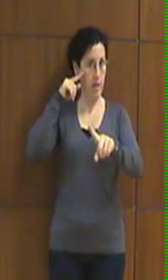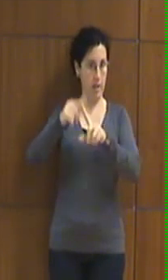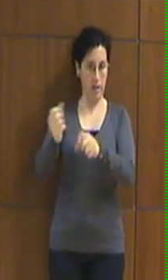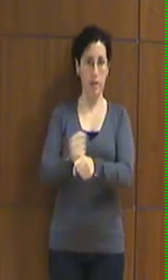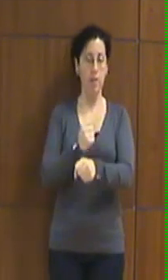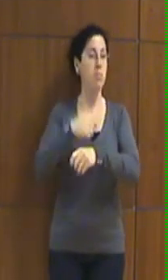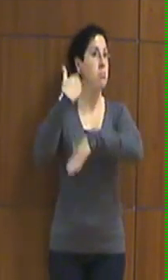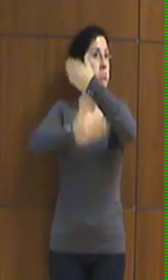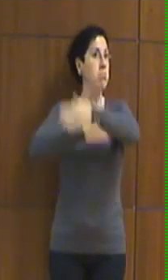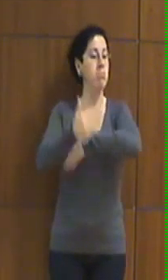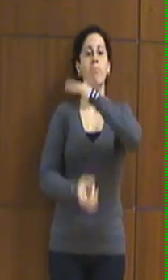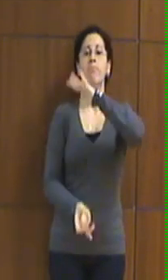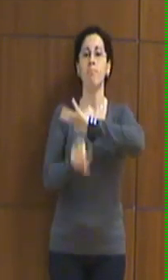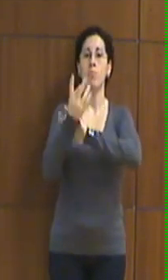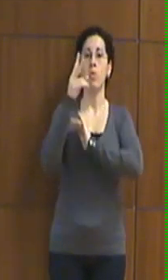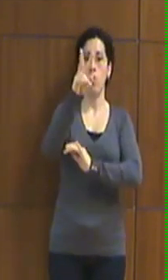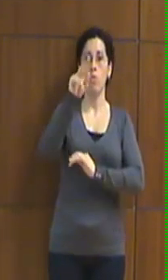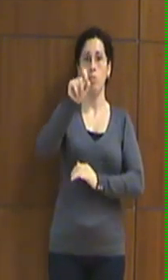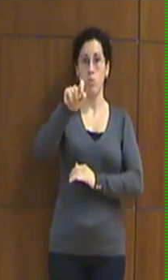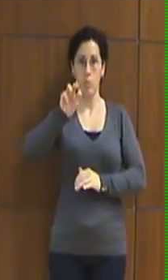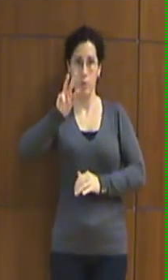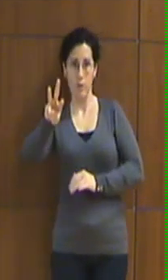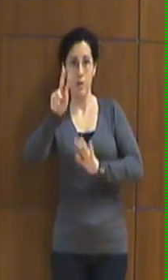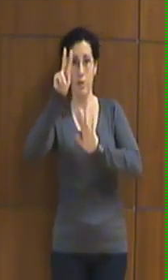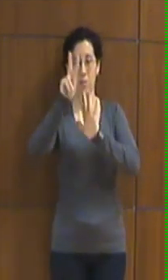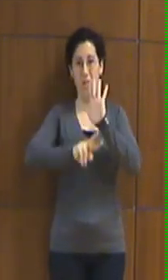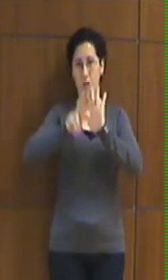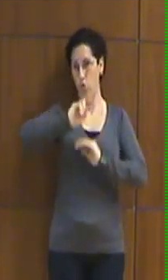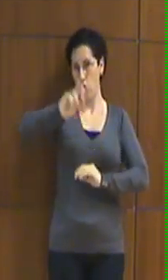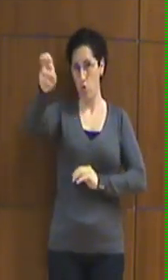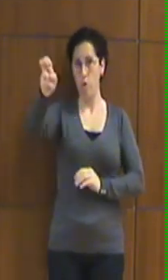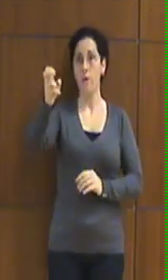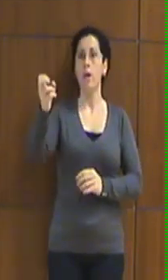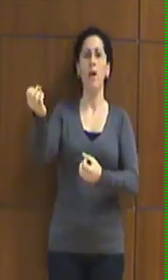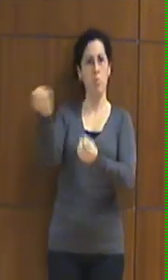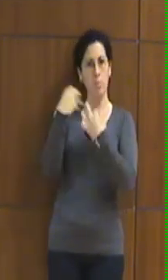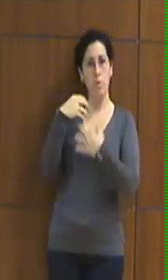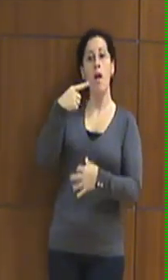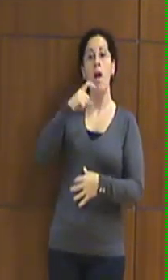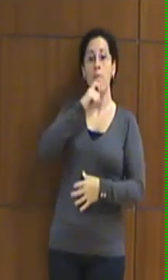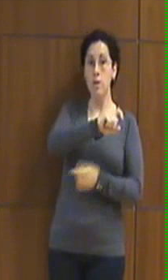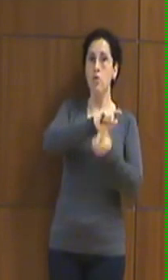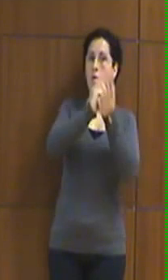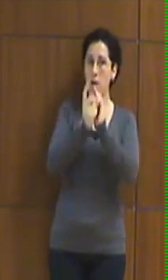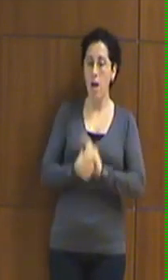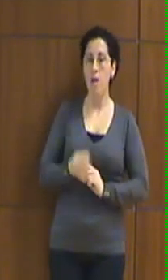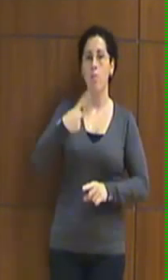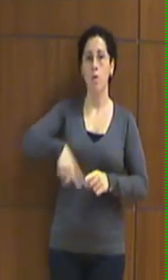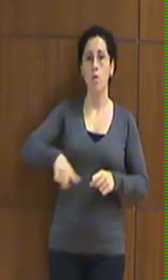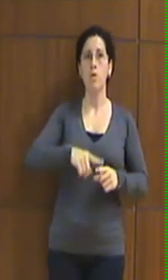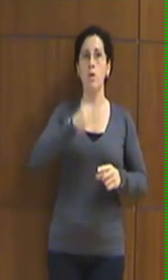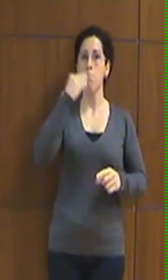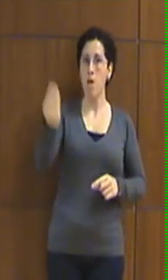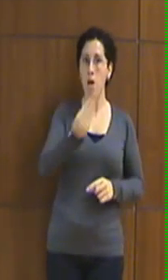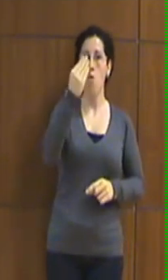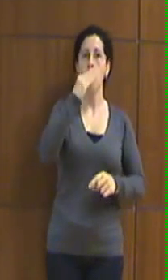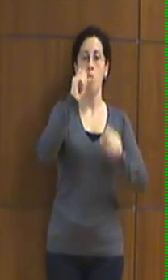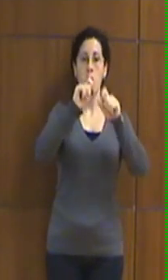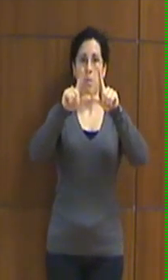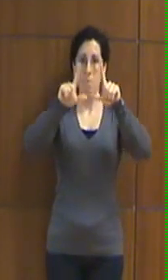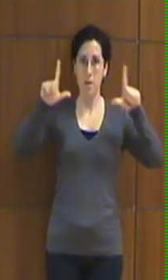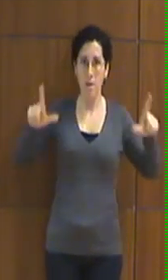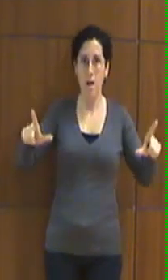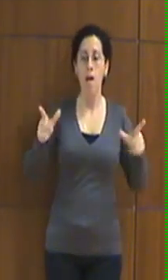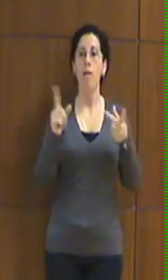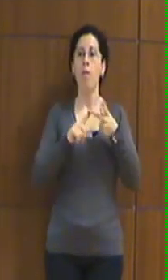adelante, desarrollaron la versión 2.3. Nos dijeron, oye, había unos cambios, mira, está fenomenal porque la pantalla más grande, no